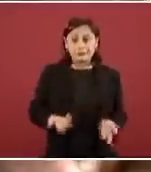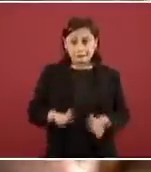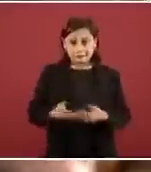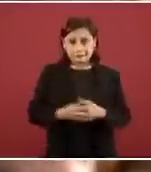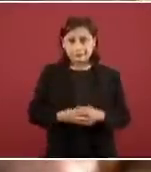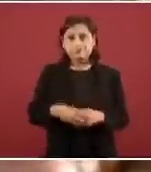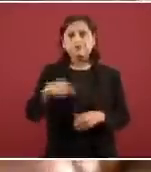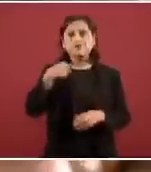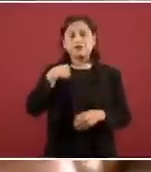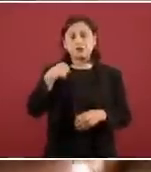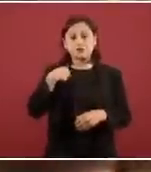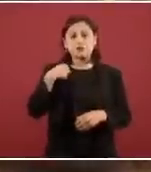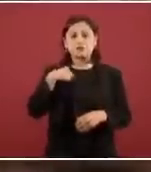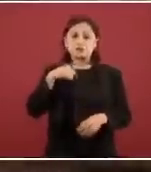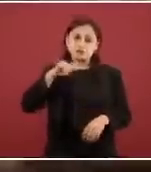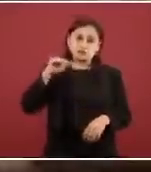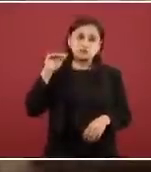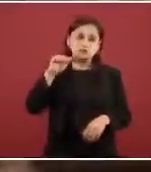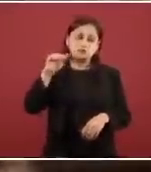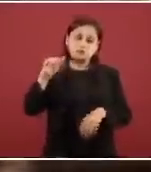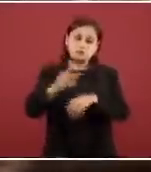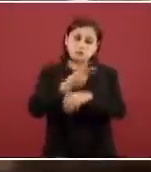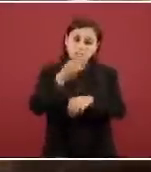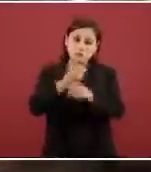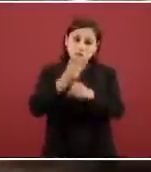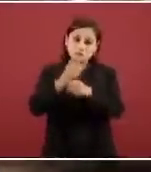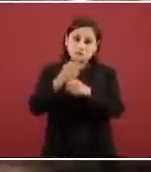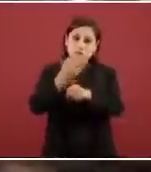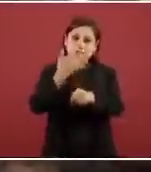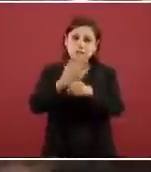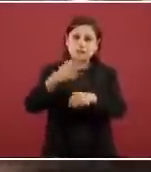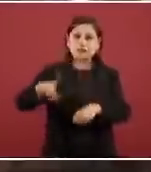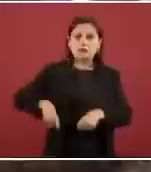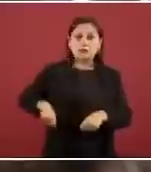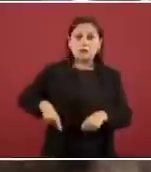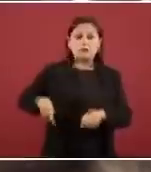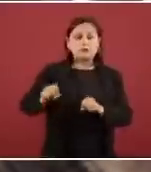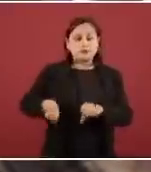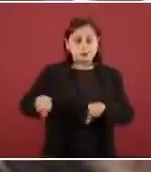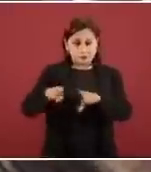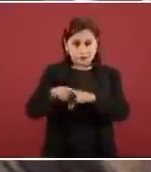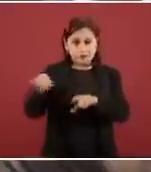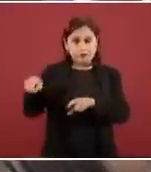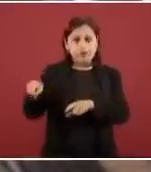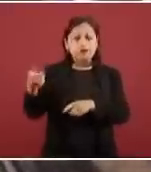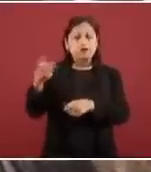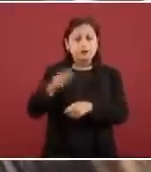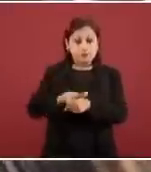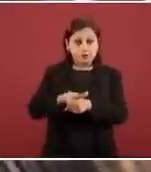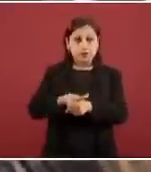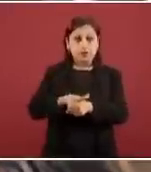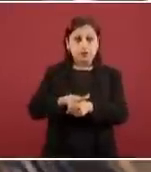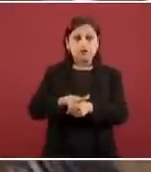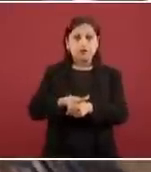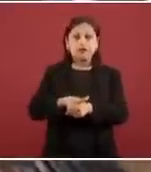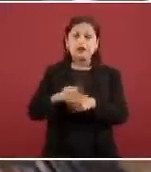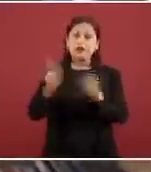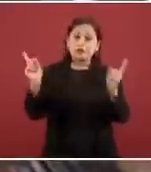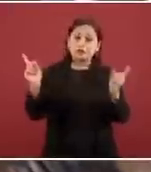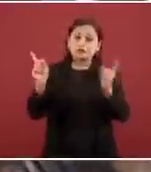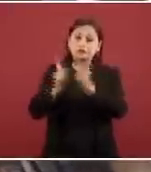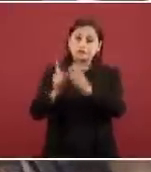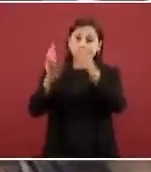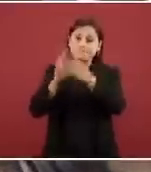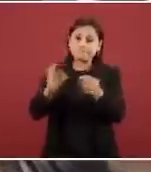Estuve hablando con la subsecretaría de Gobernación, con personal de ahí, habló con el director del hospital del Instituto Nacional